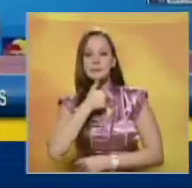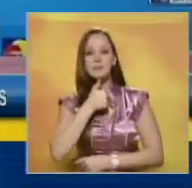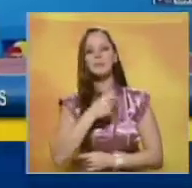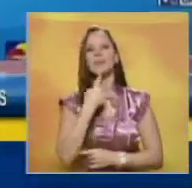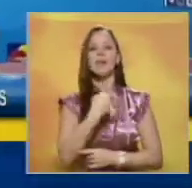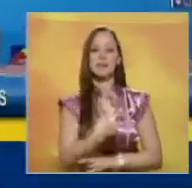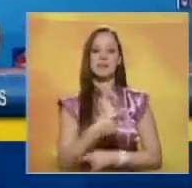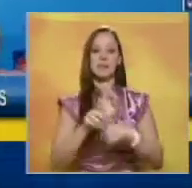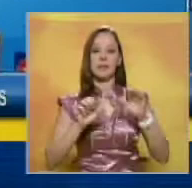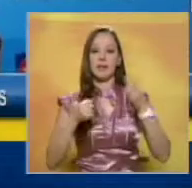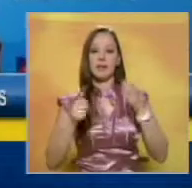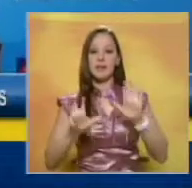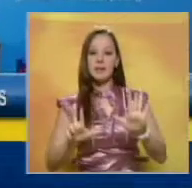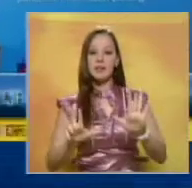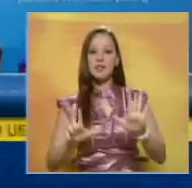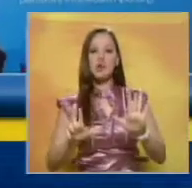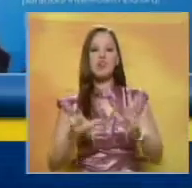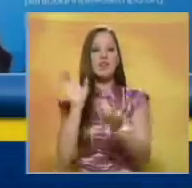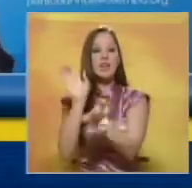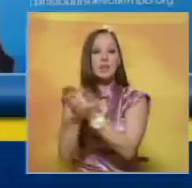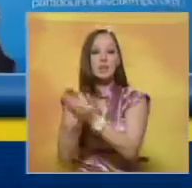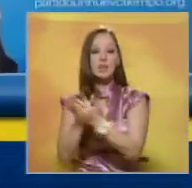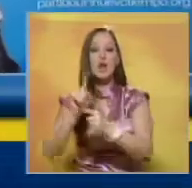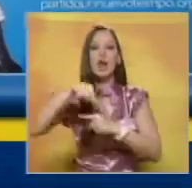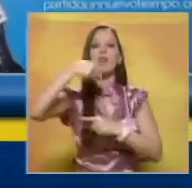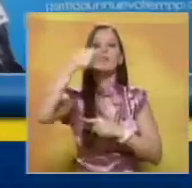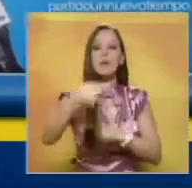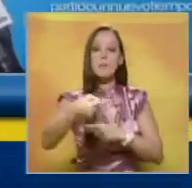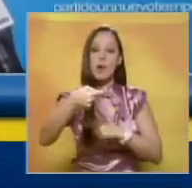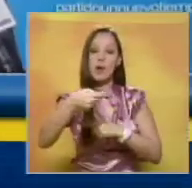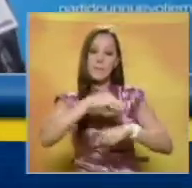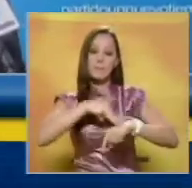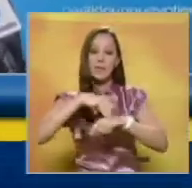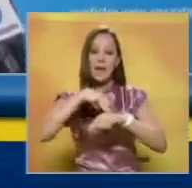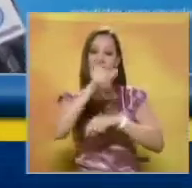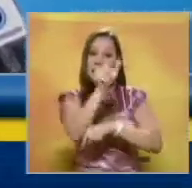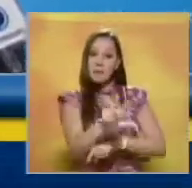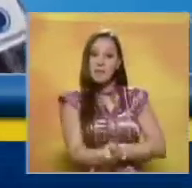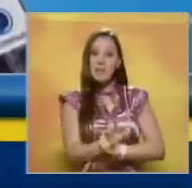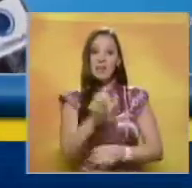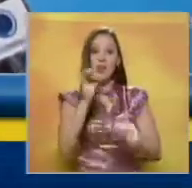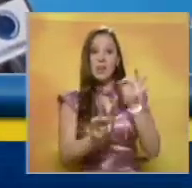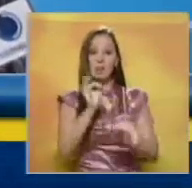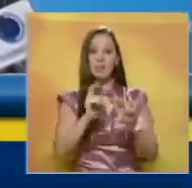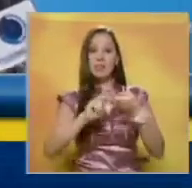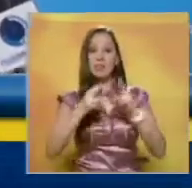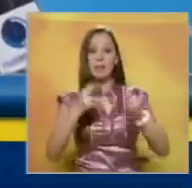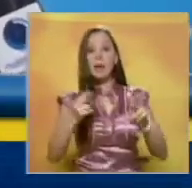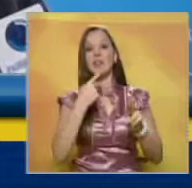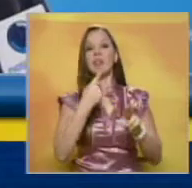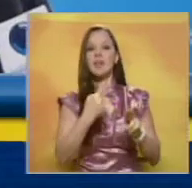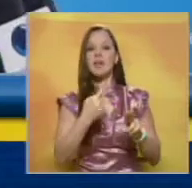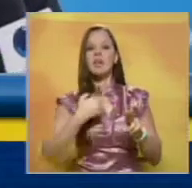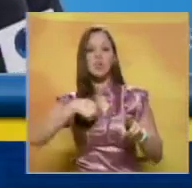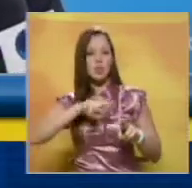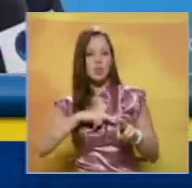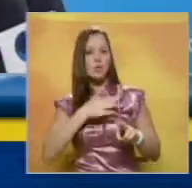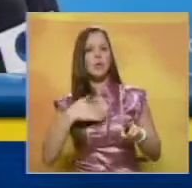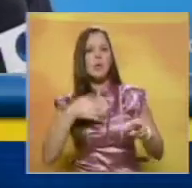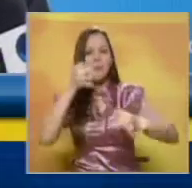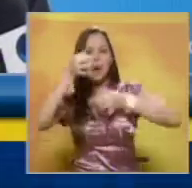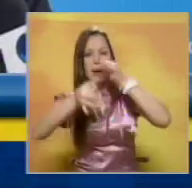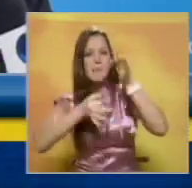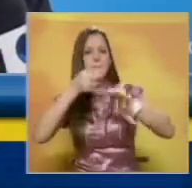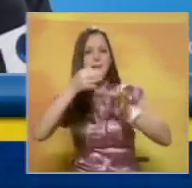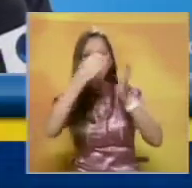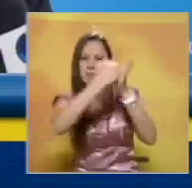Nueva Esparta. Por esto salió luego en unas declaraciones el ministro Rodríguez Torres estableciendo varias premisas que queremos ir desmontando poco a poco,